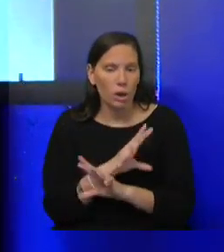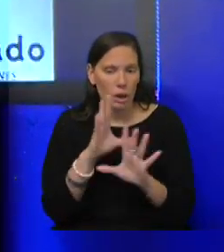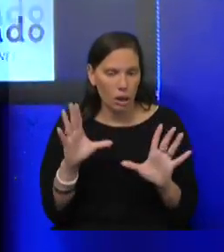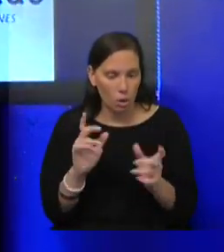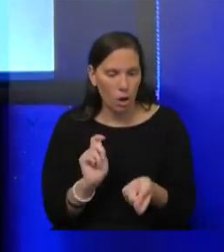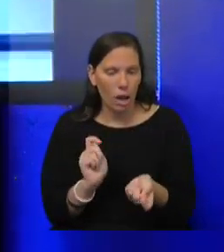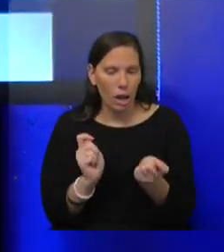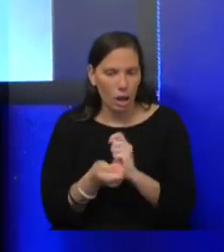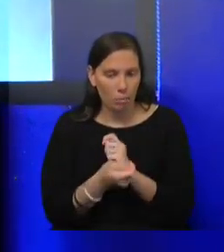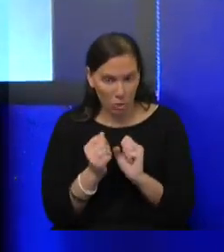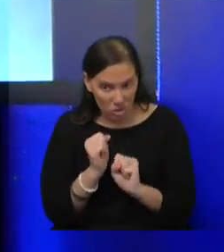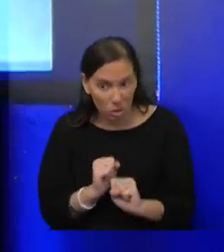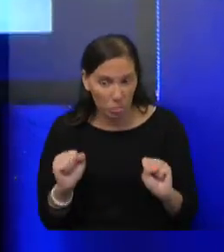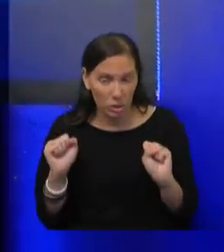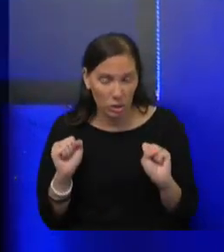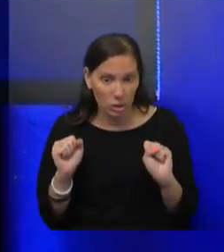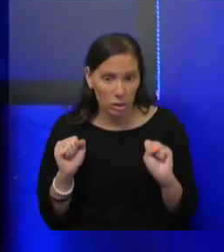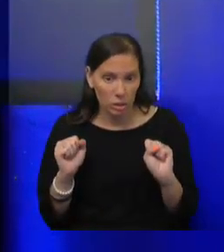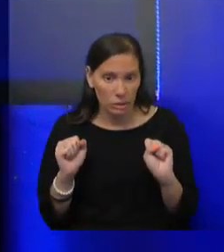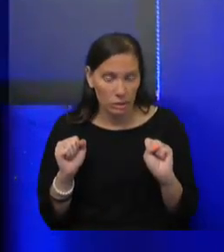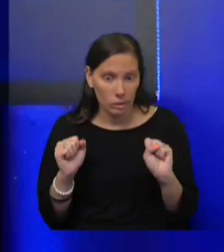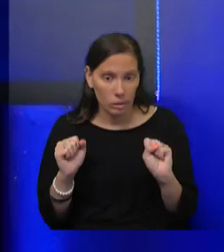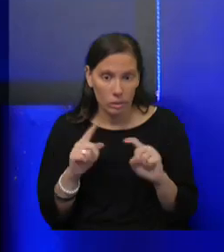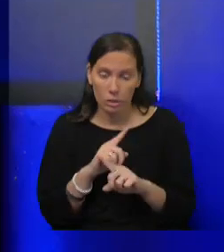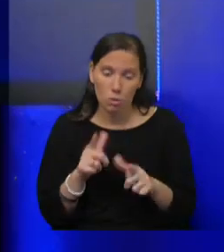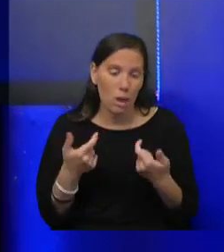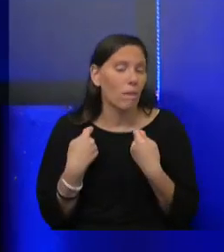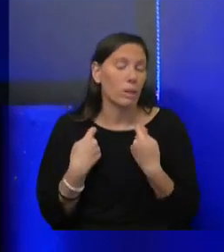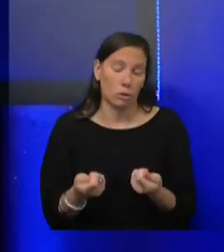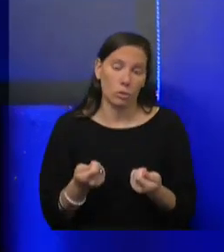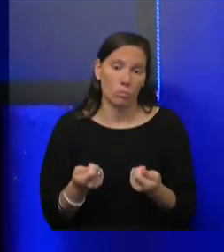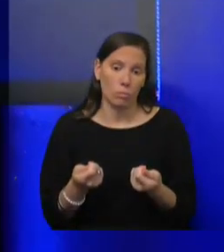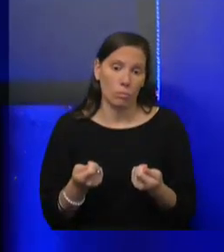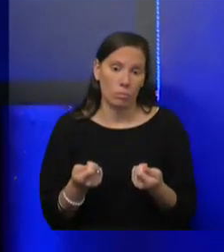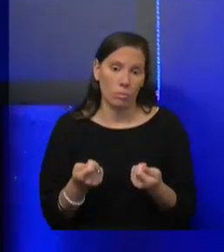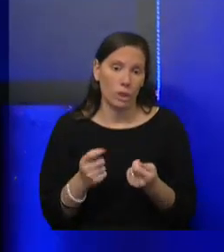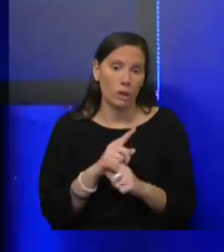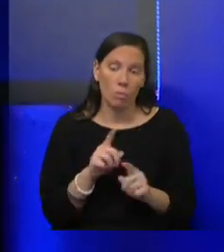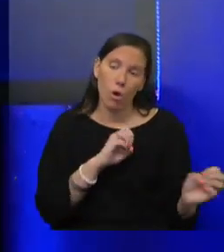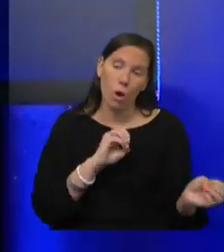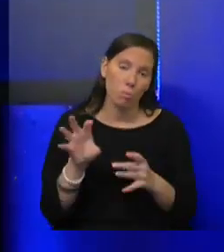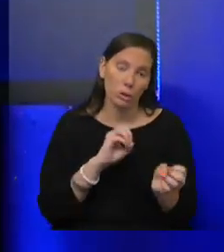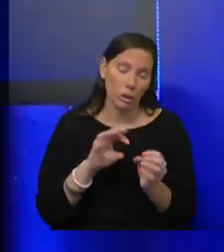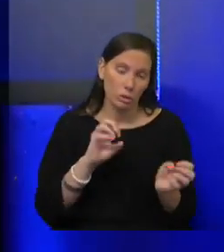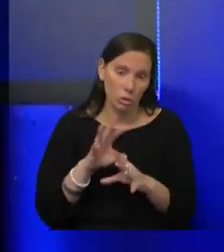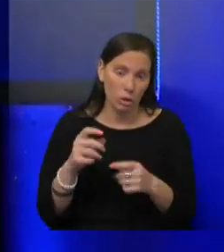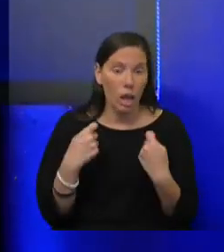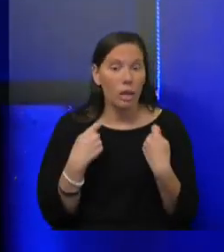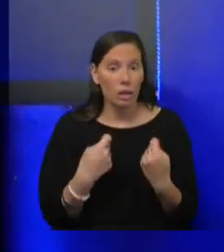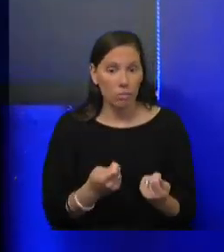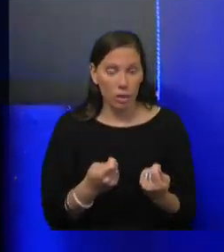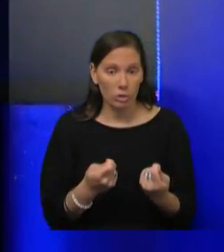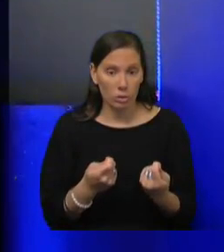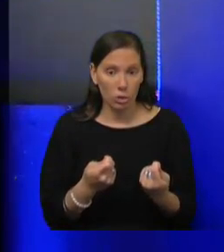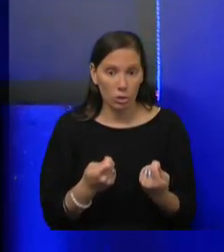transformación es posible sin más inversión y sin más exportación la inversión extranjera